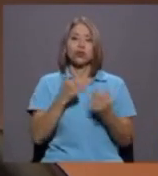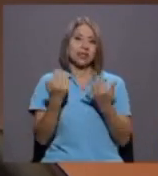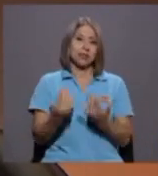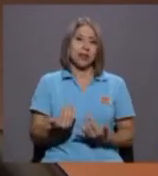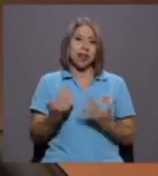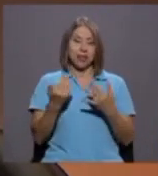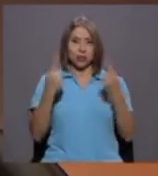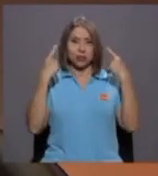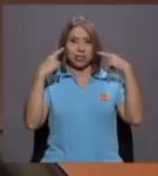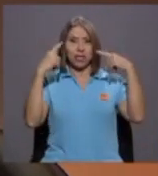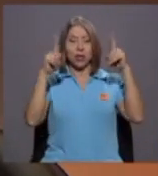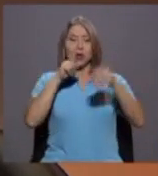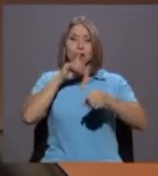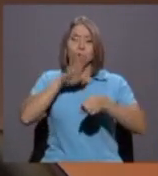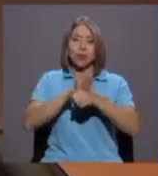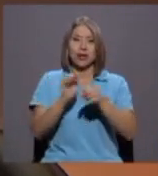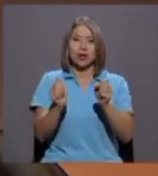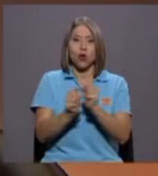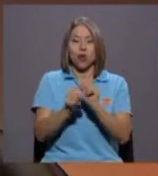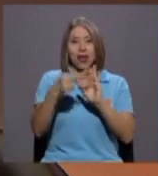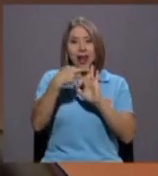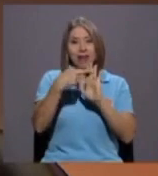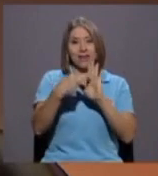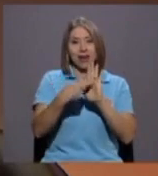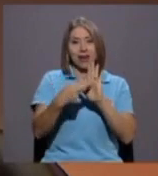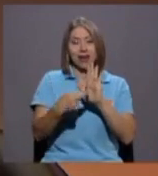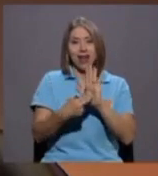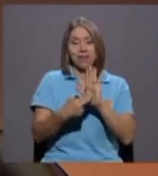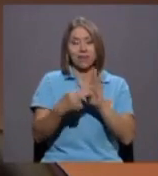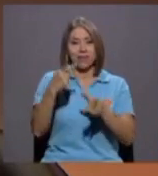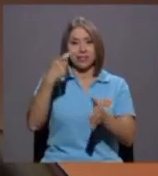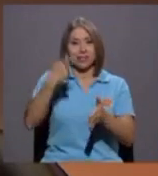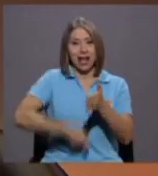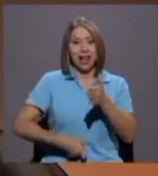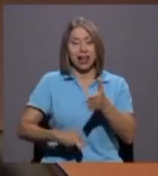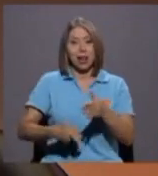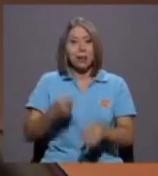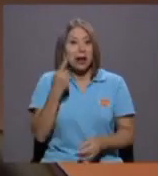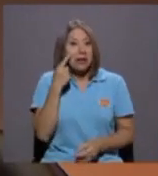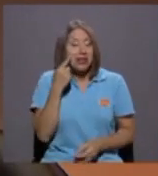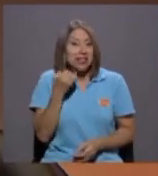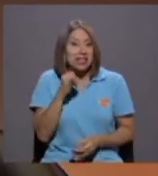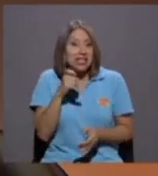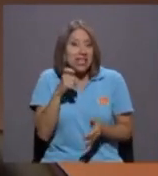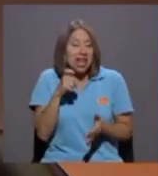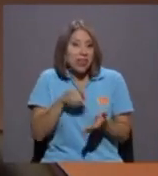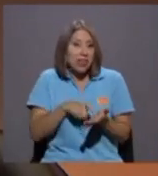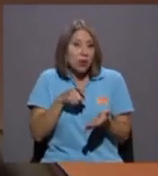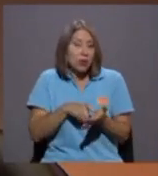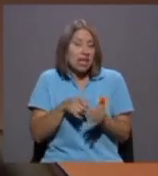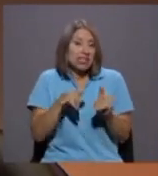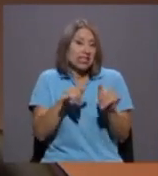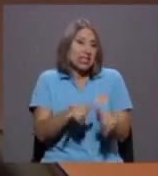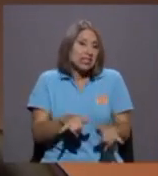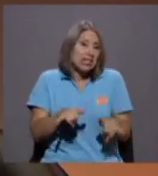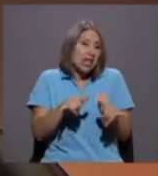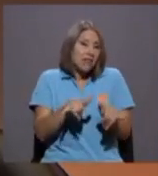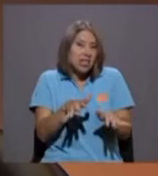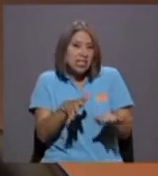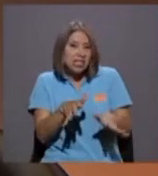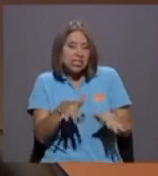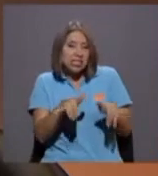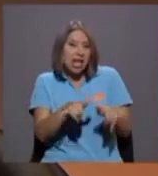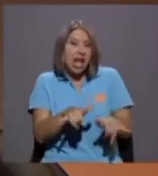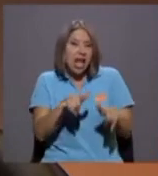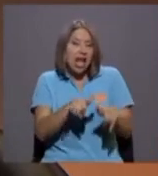cumplir con la regla fiscal, a ver si se estabiliza la deuda ahí por el 2023,